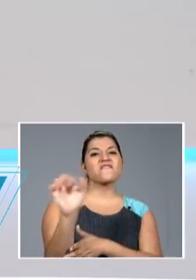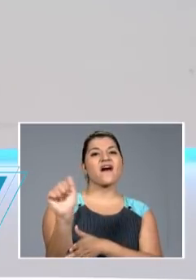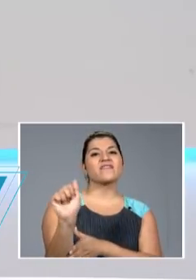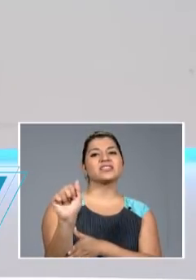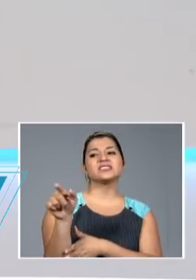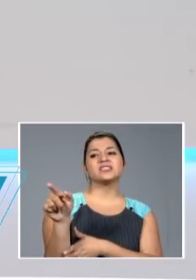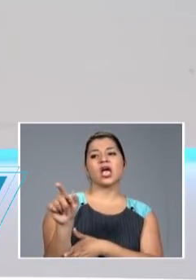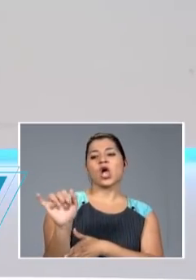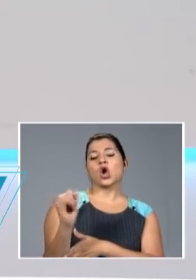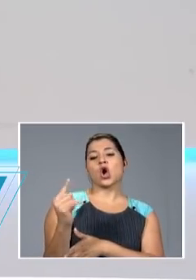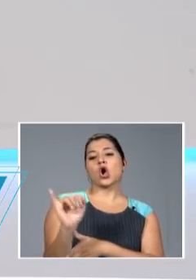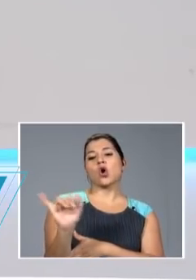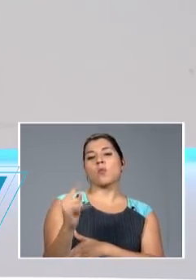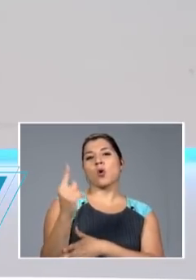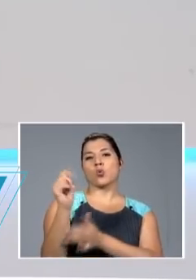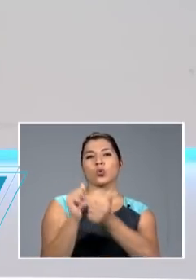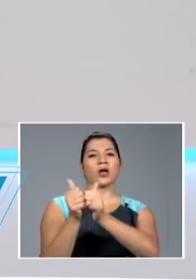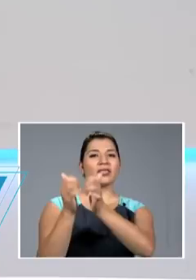candidato inconsistente,